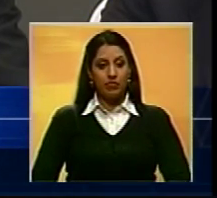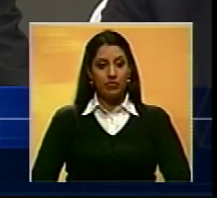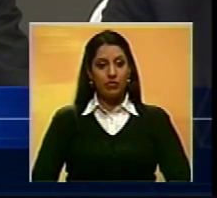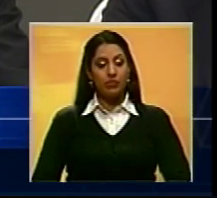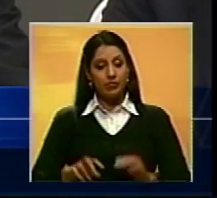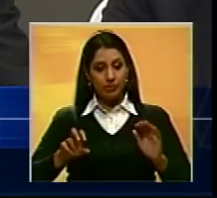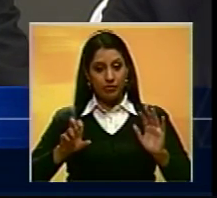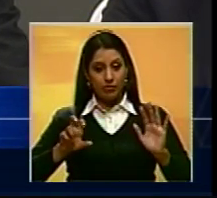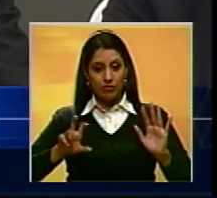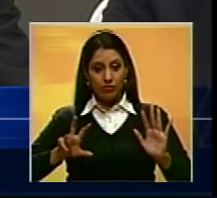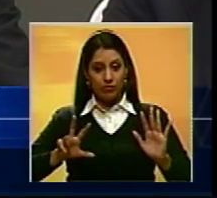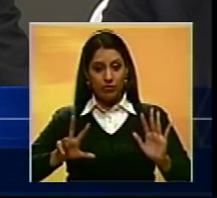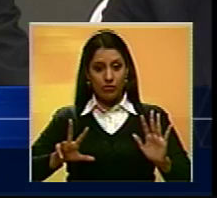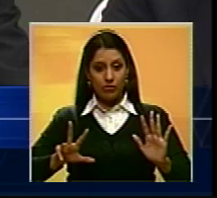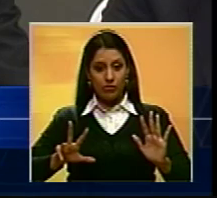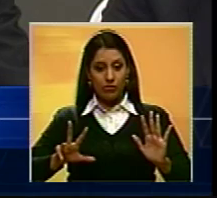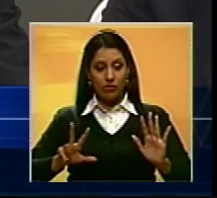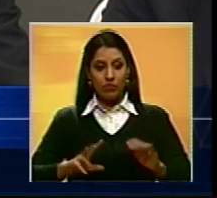Octavo,